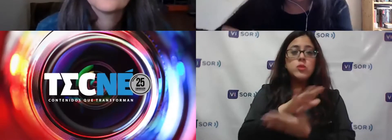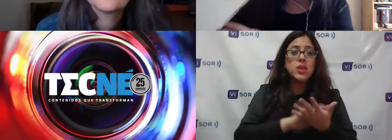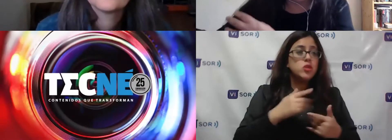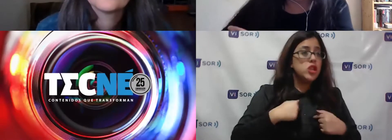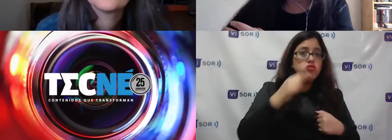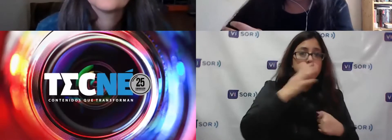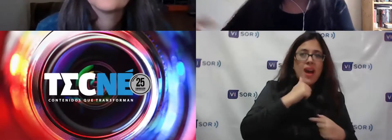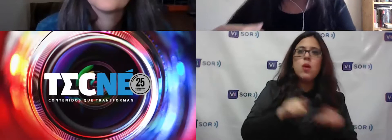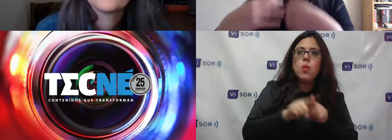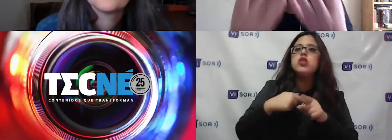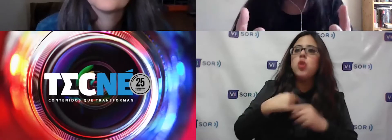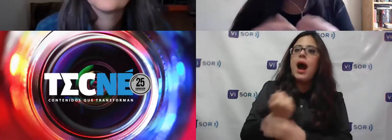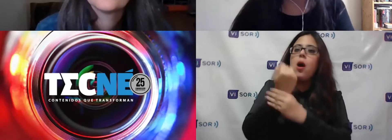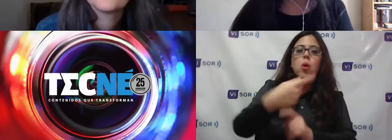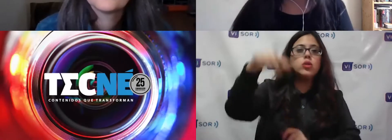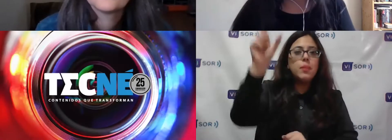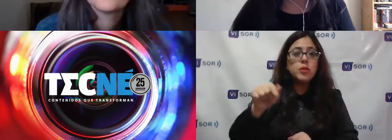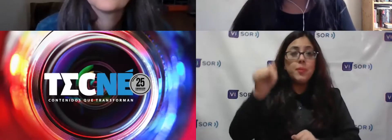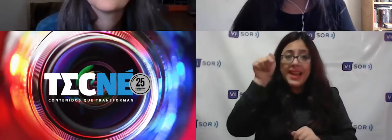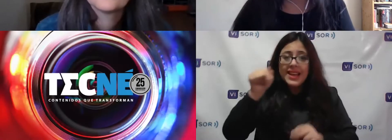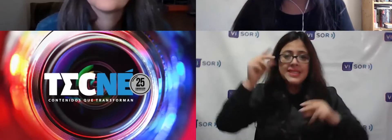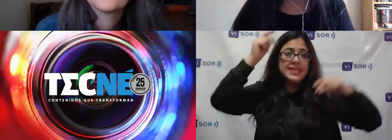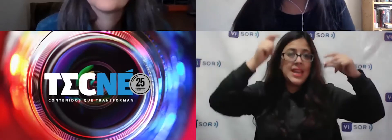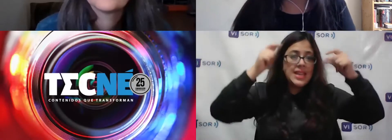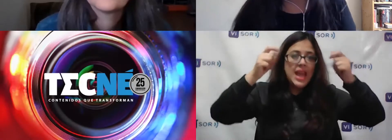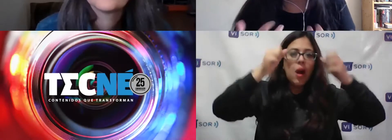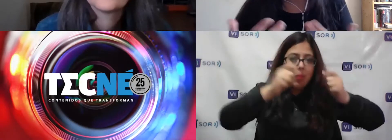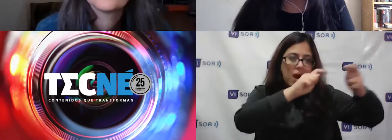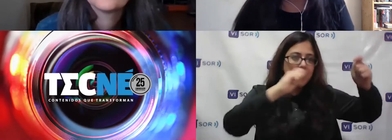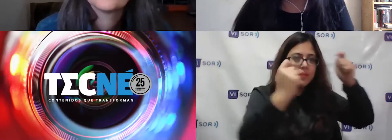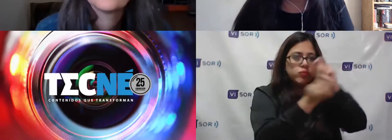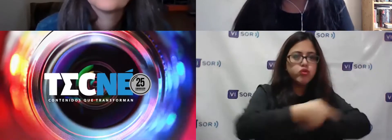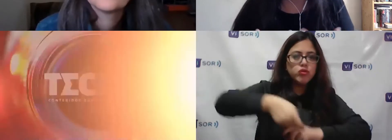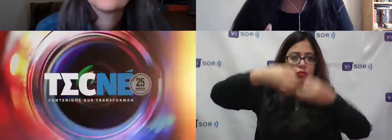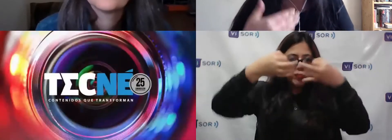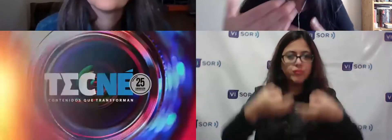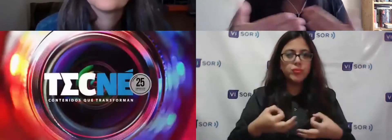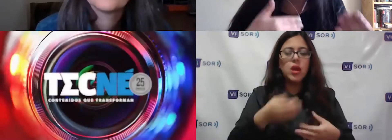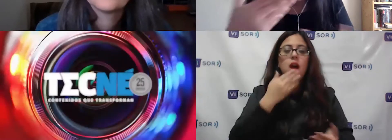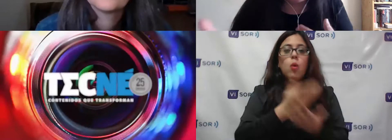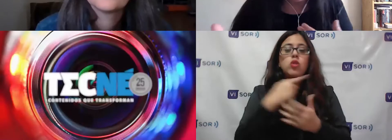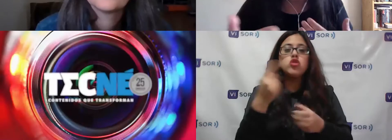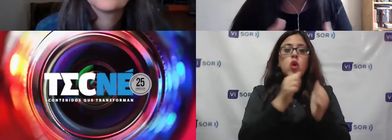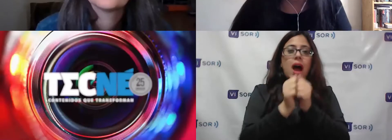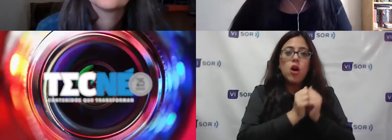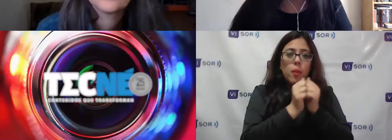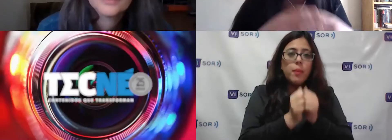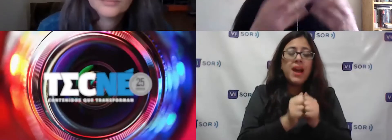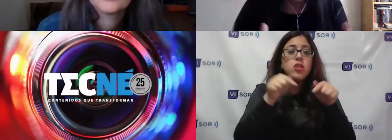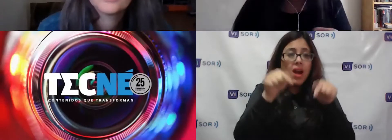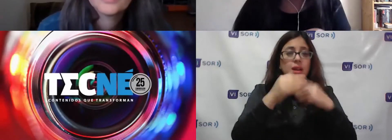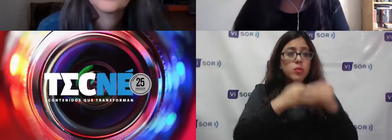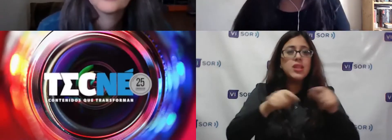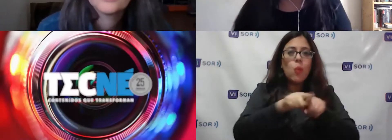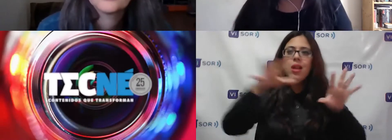quien encontré que tenga esa experiencia para que esa idea salga lo mejor posible obviamente cuando no acompañen procesos porque también comulgar con esa idea de acumule con